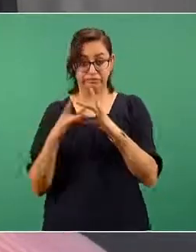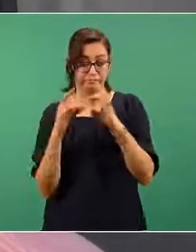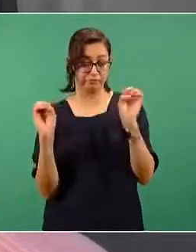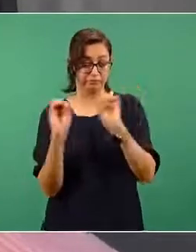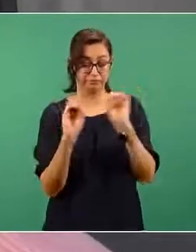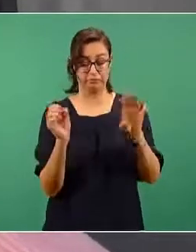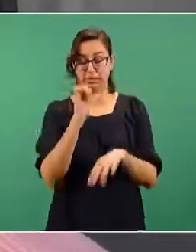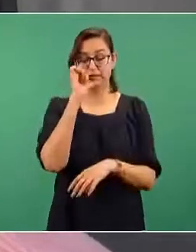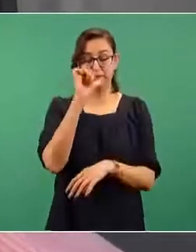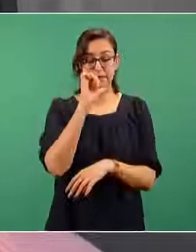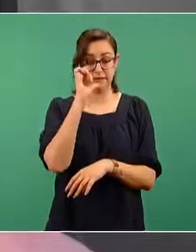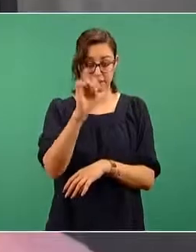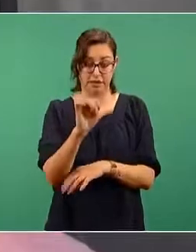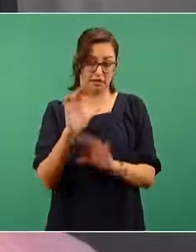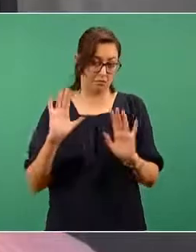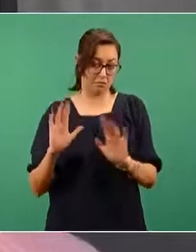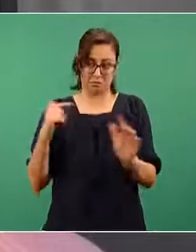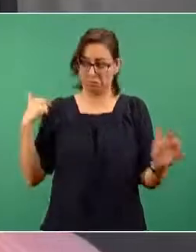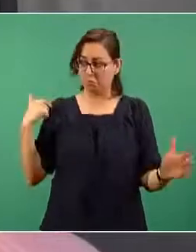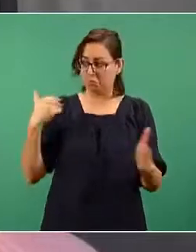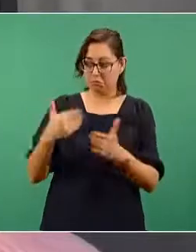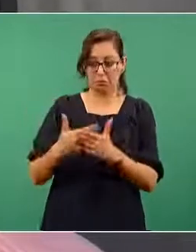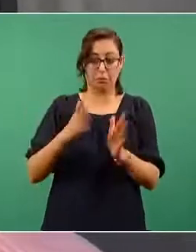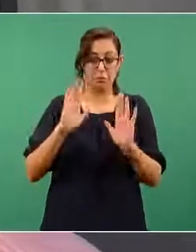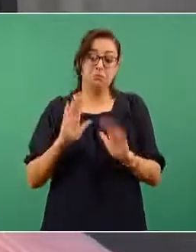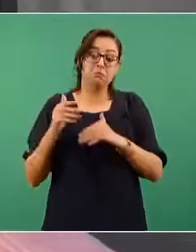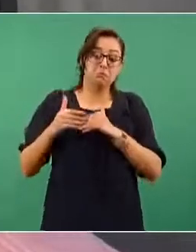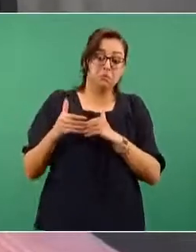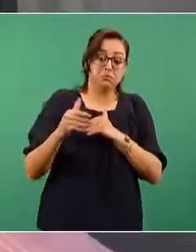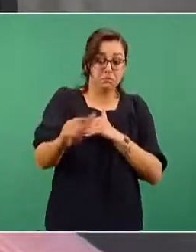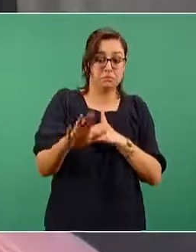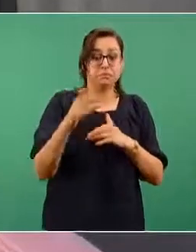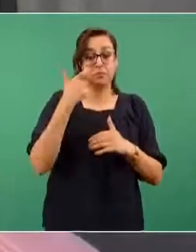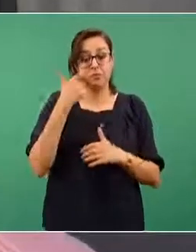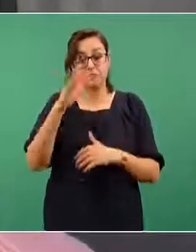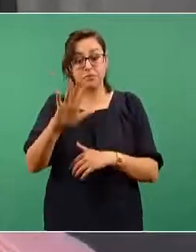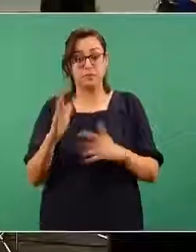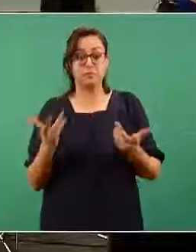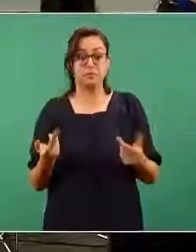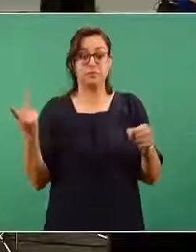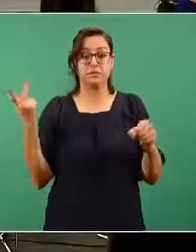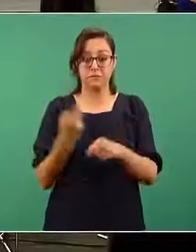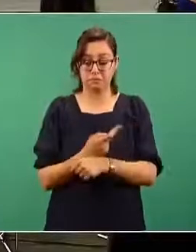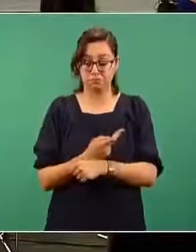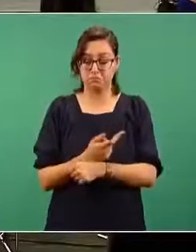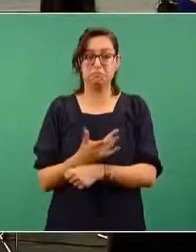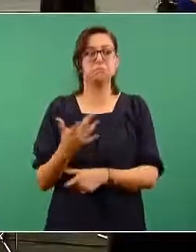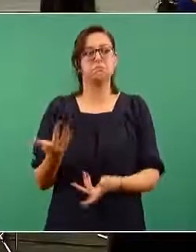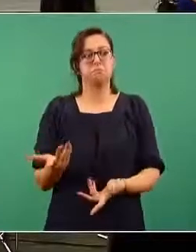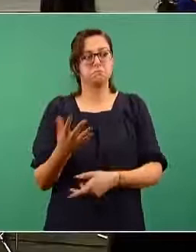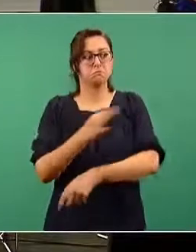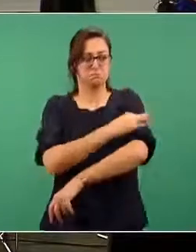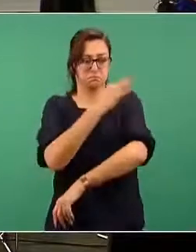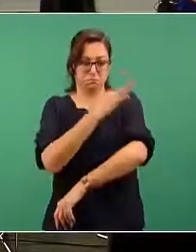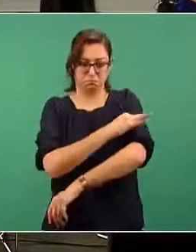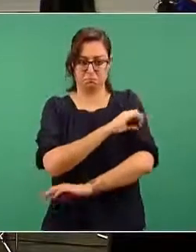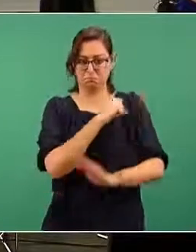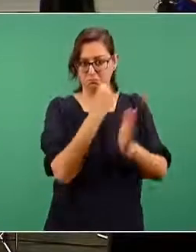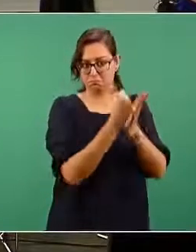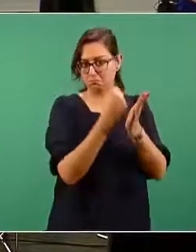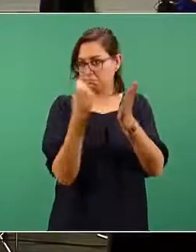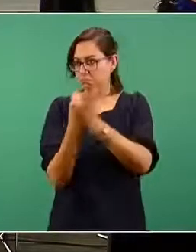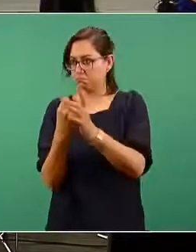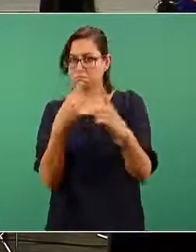vida o que pudieran causar la pérdida de la vida. Se sigue considerando que se trata de vacunas seguras y desde luego vacunas